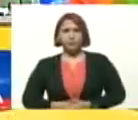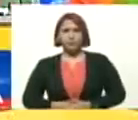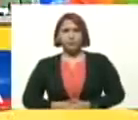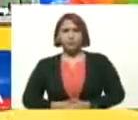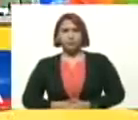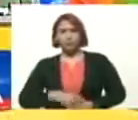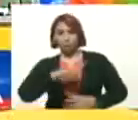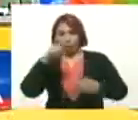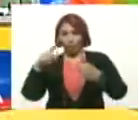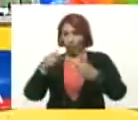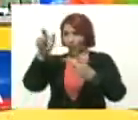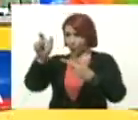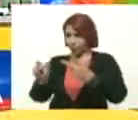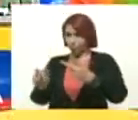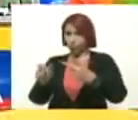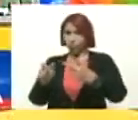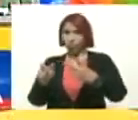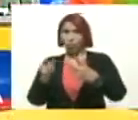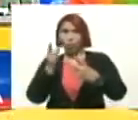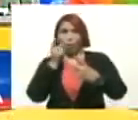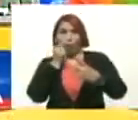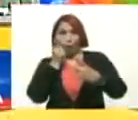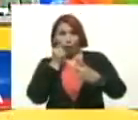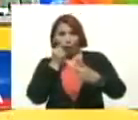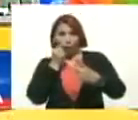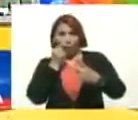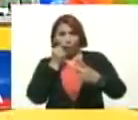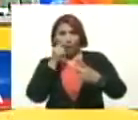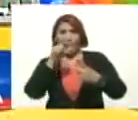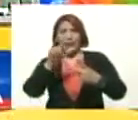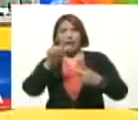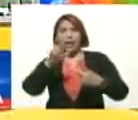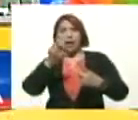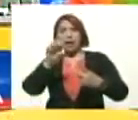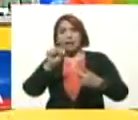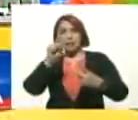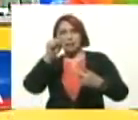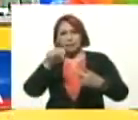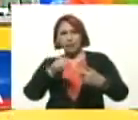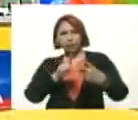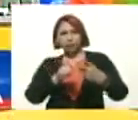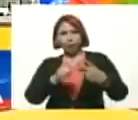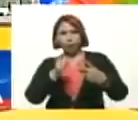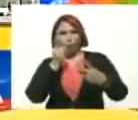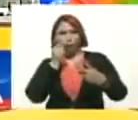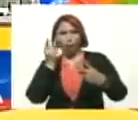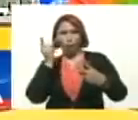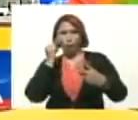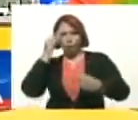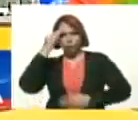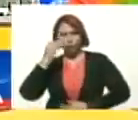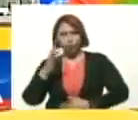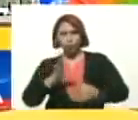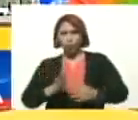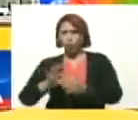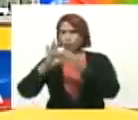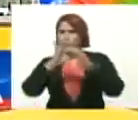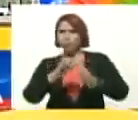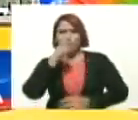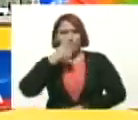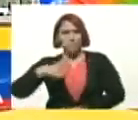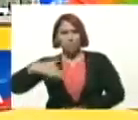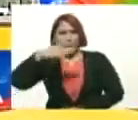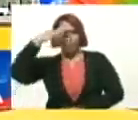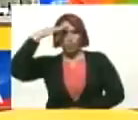general en jefe Hernández Lares, señores oficiales, señoras oficiales, a la unión cívico-militar